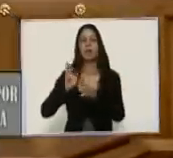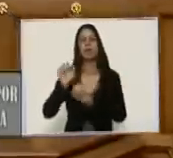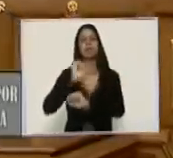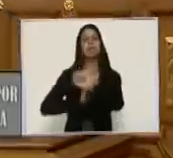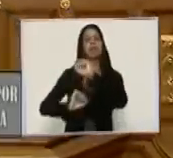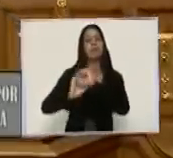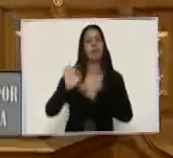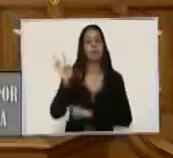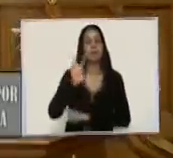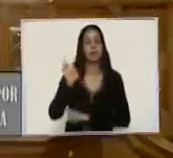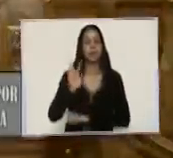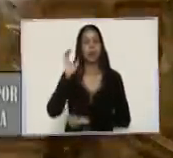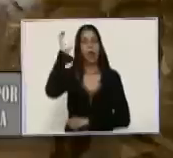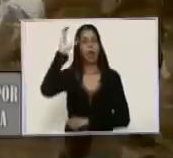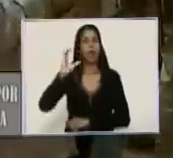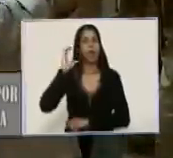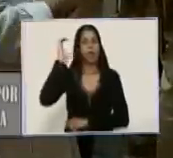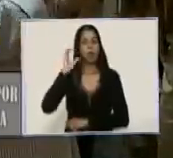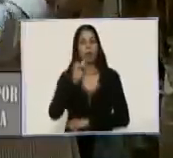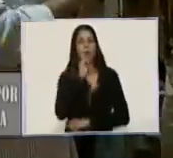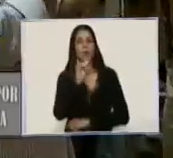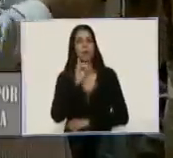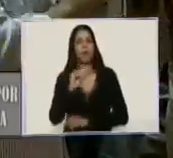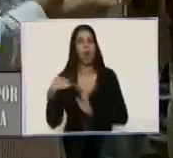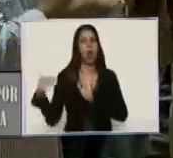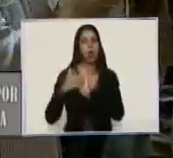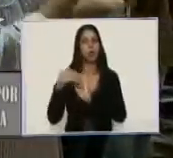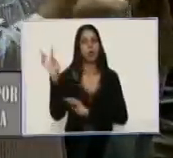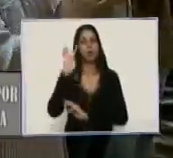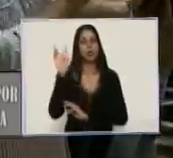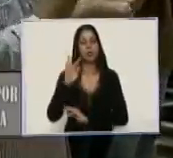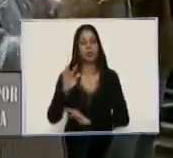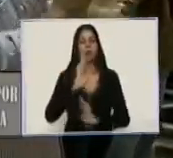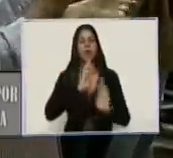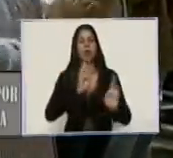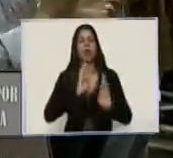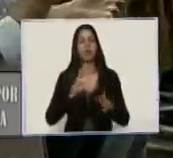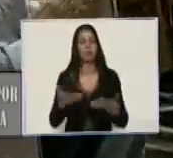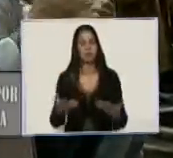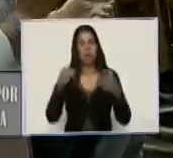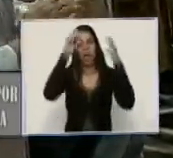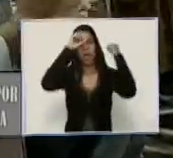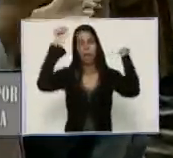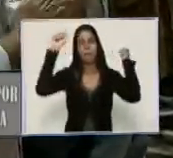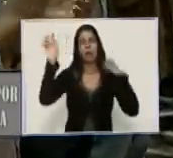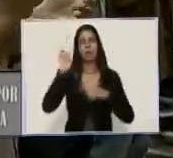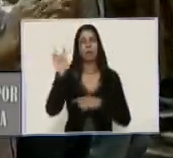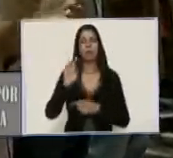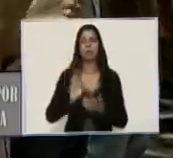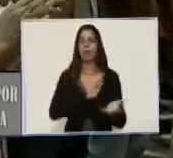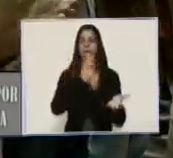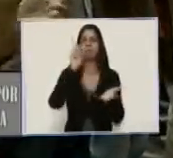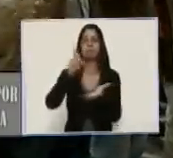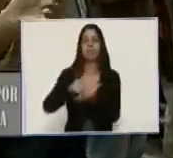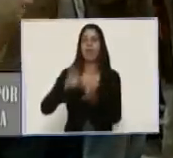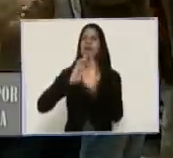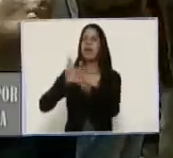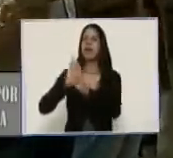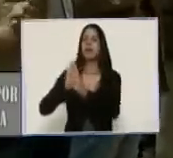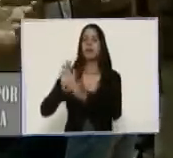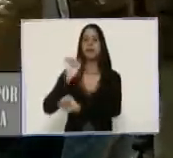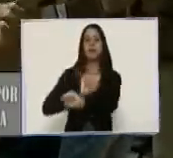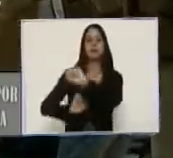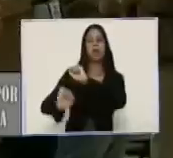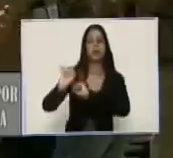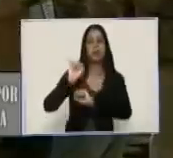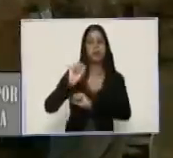es todos los días una noticia en contra de la revolución. Tenemos que salir a defenderla, como sea, con las